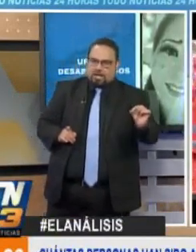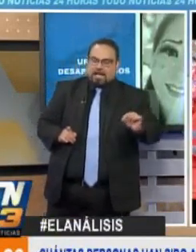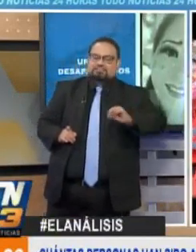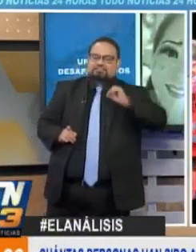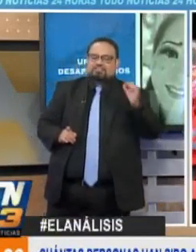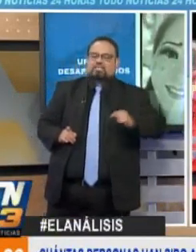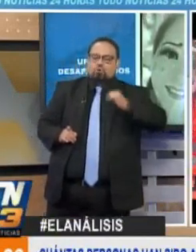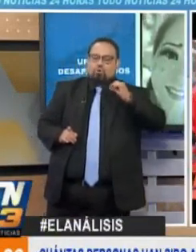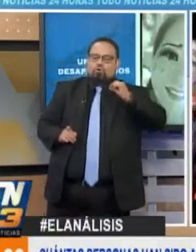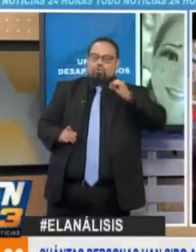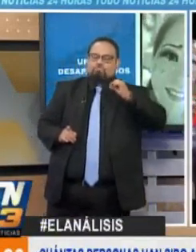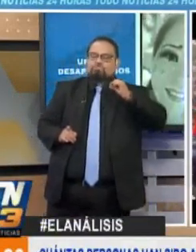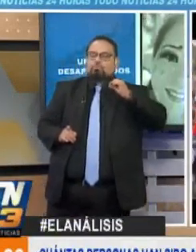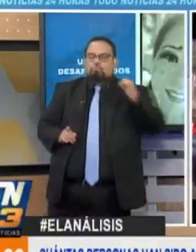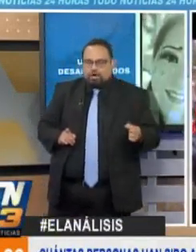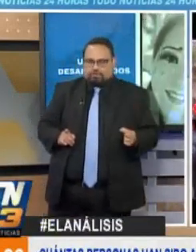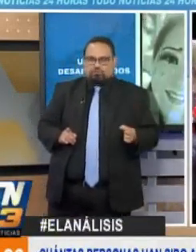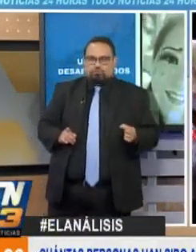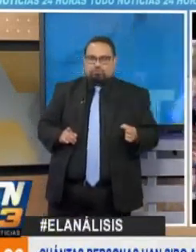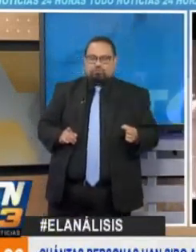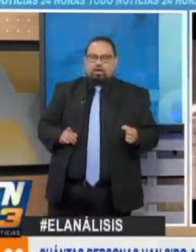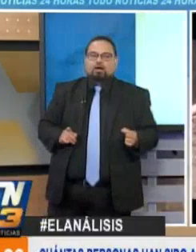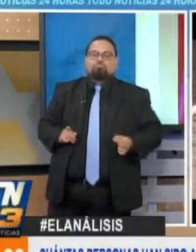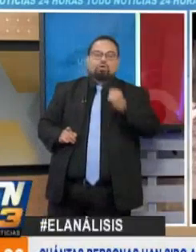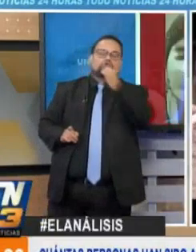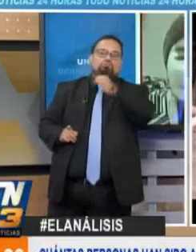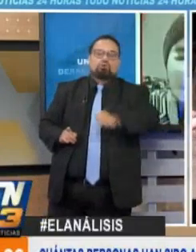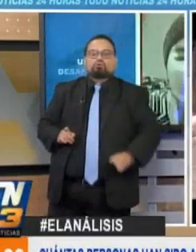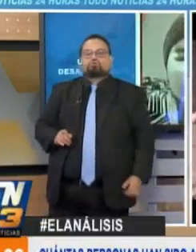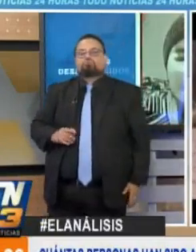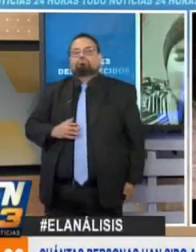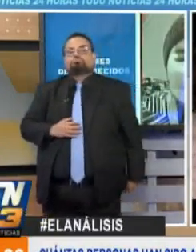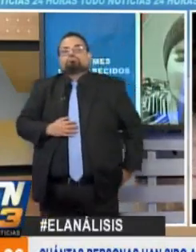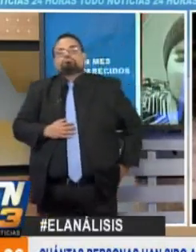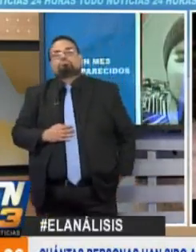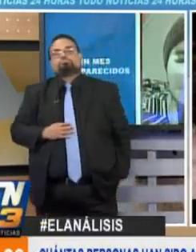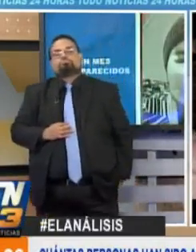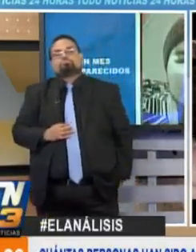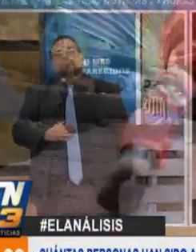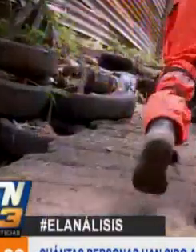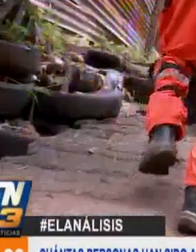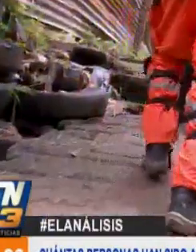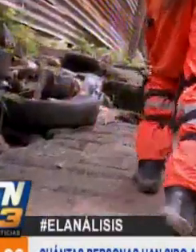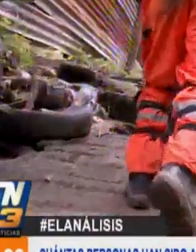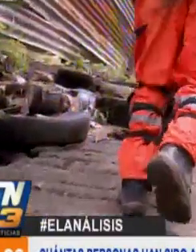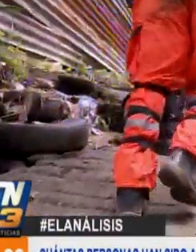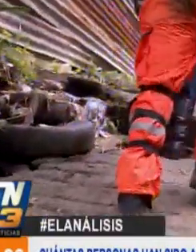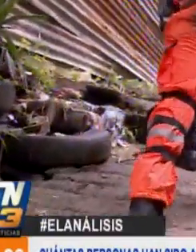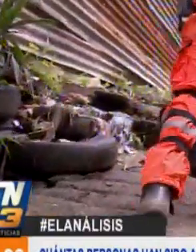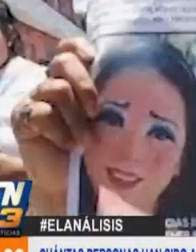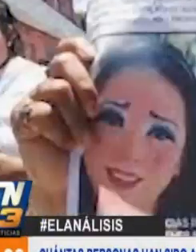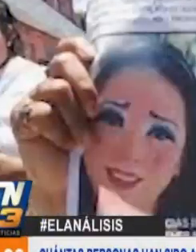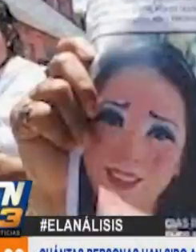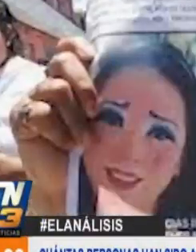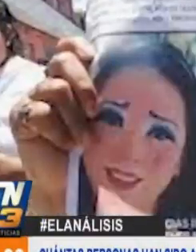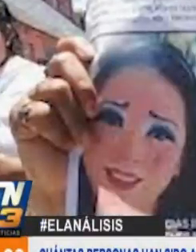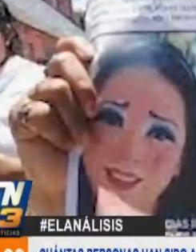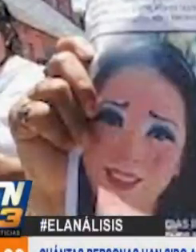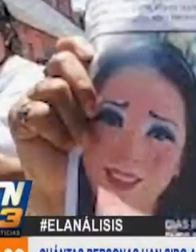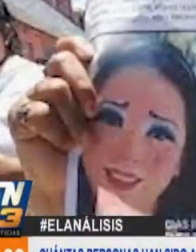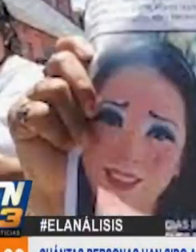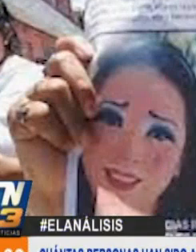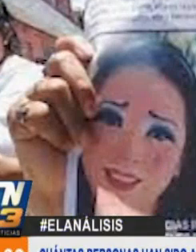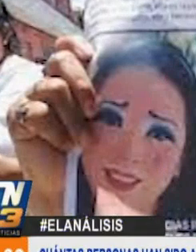han sido muertas en Guatemala por hechos violentos. 60 mil asesinatos en Guatemala en los últimos 10